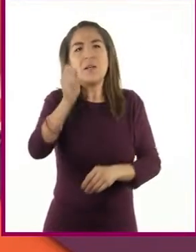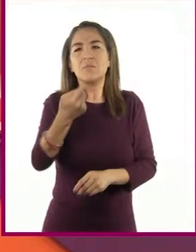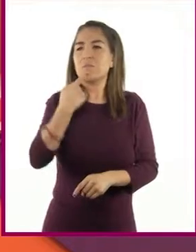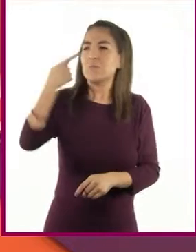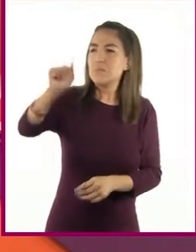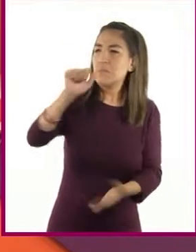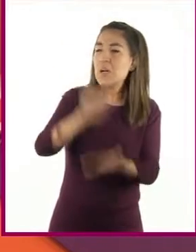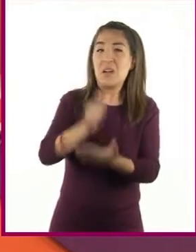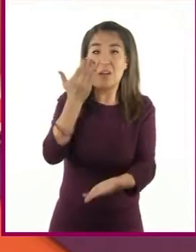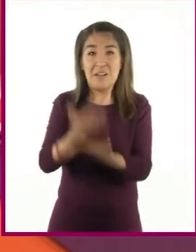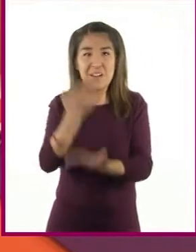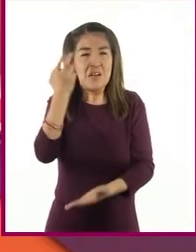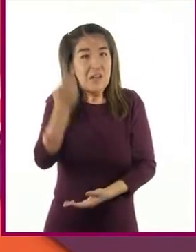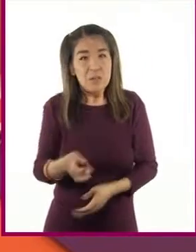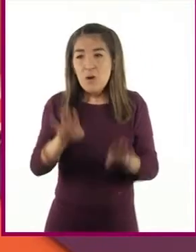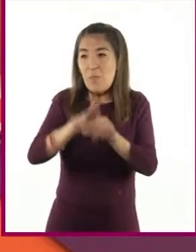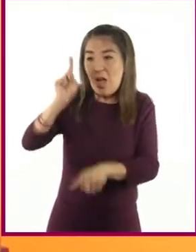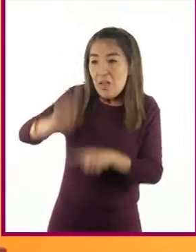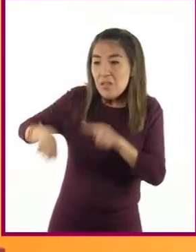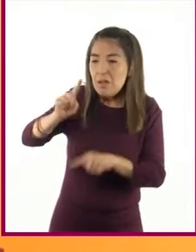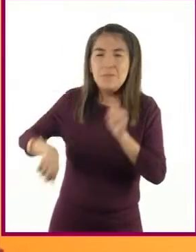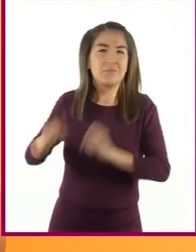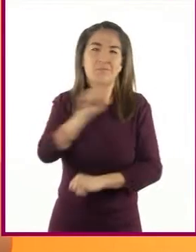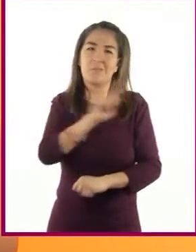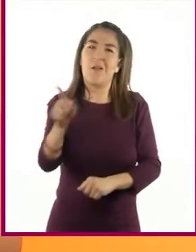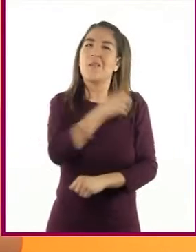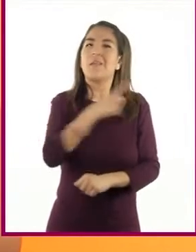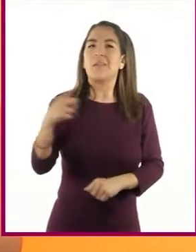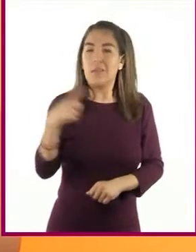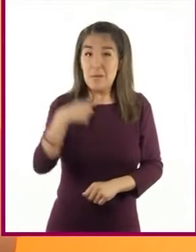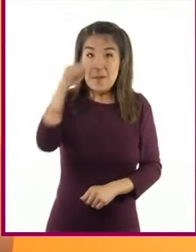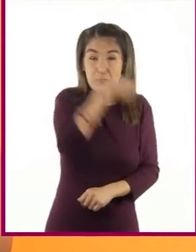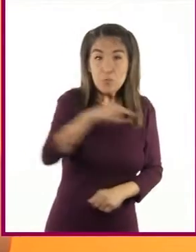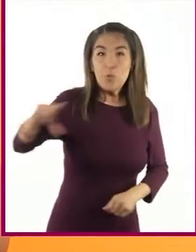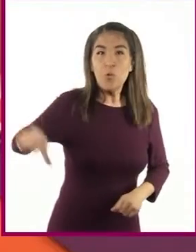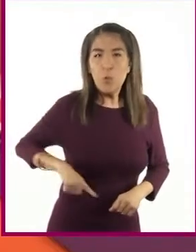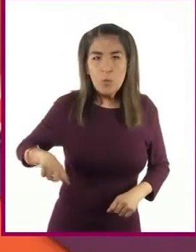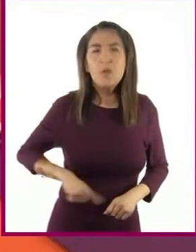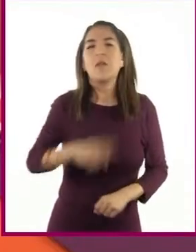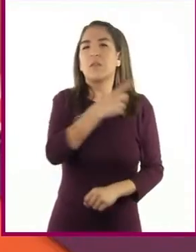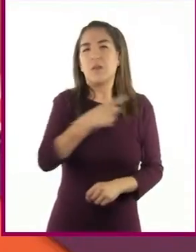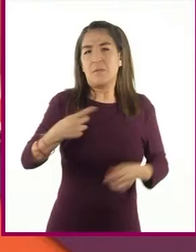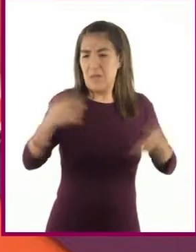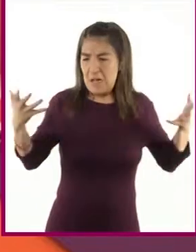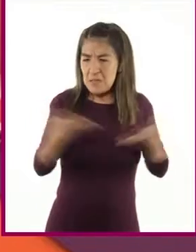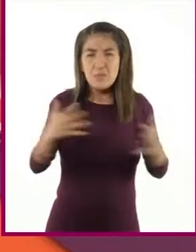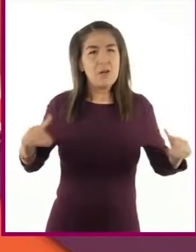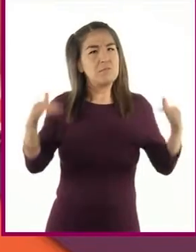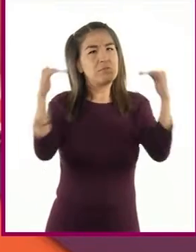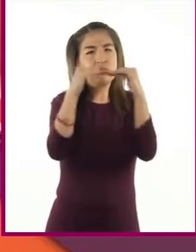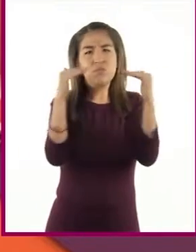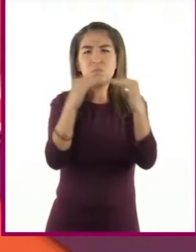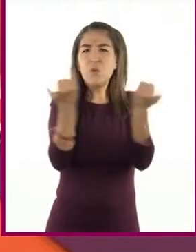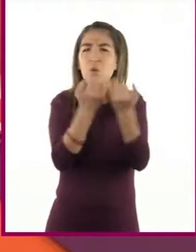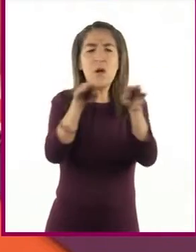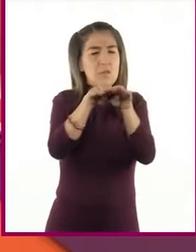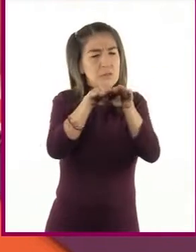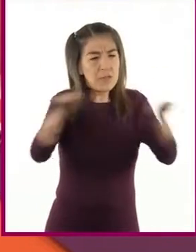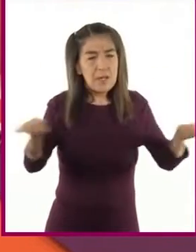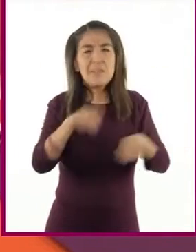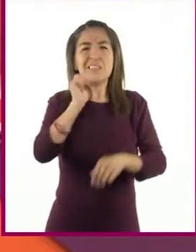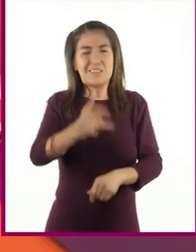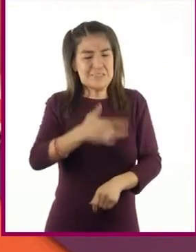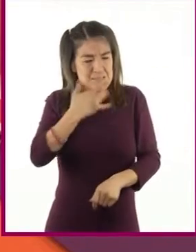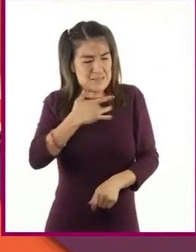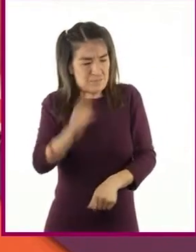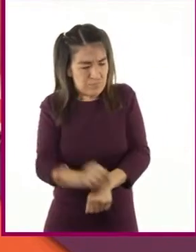no debe pasar. Ante estos casos, las autoridades deben de actuar con imparcialidad,